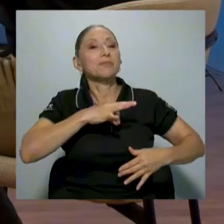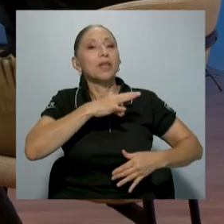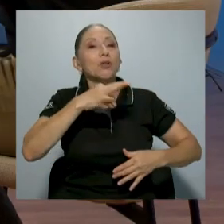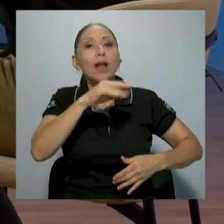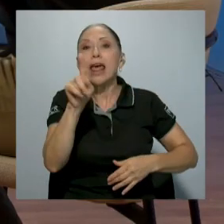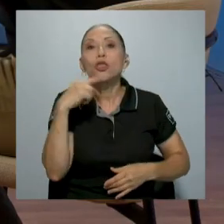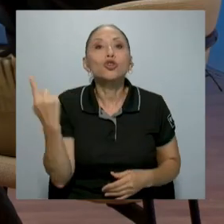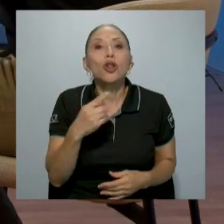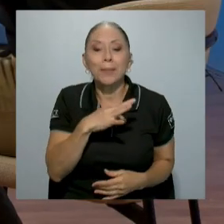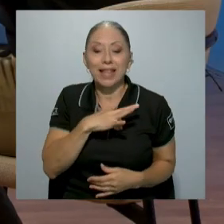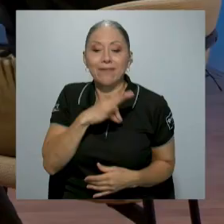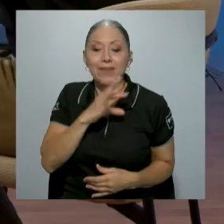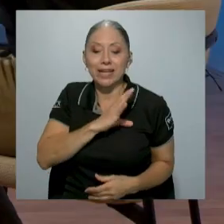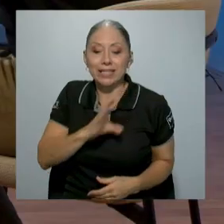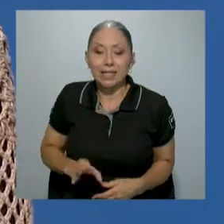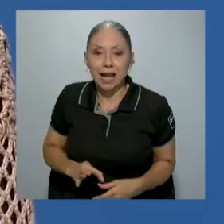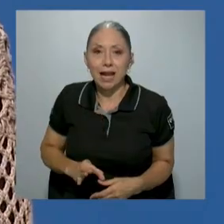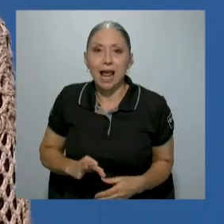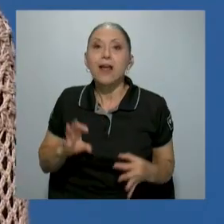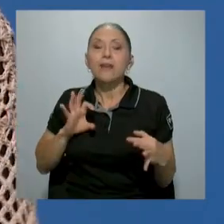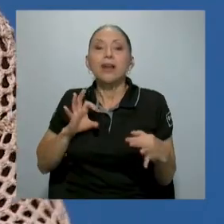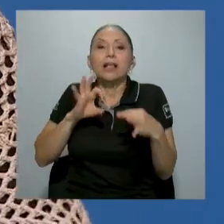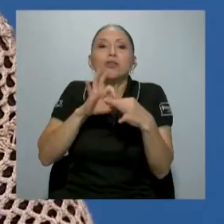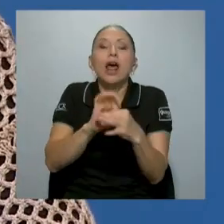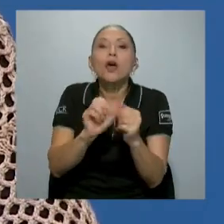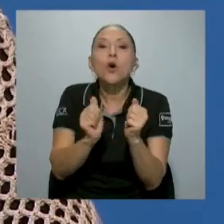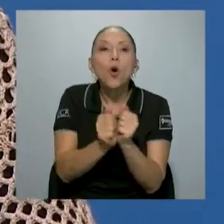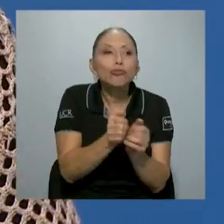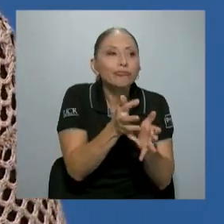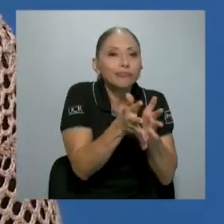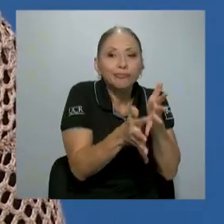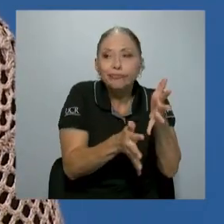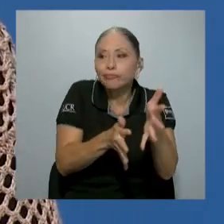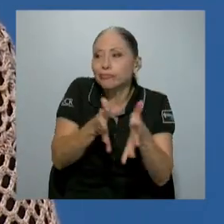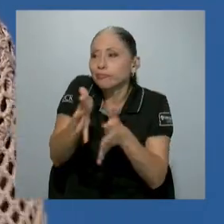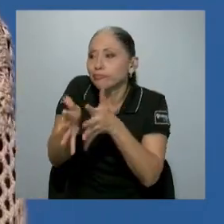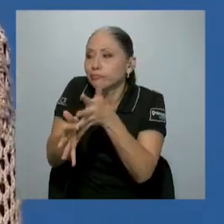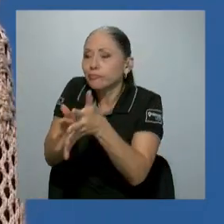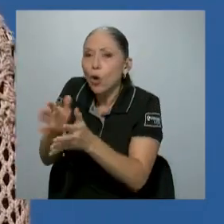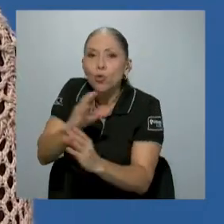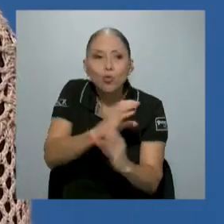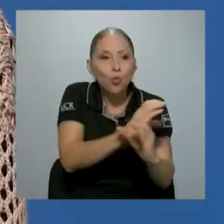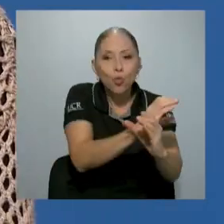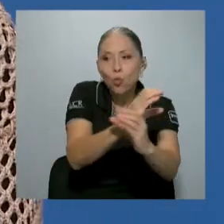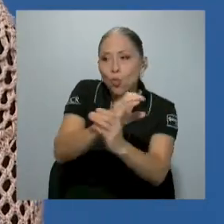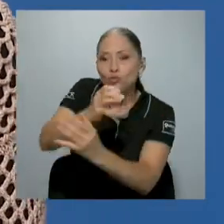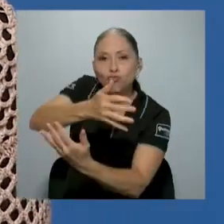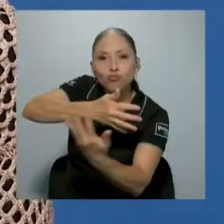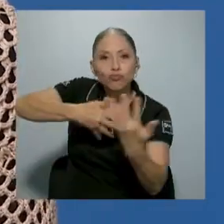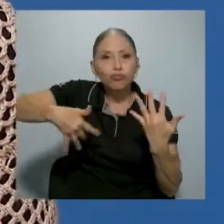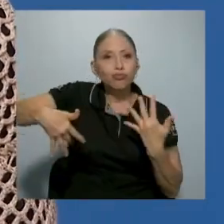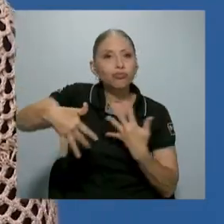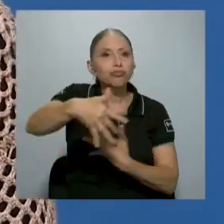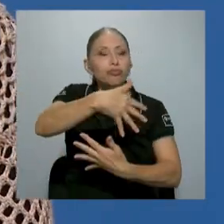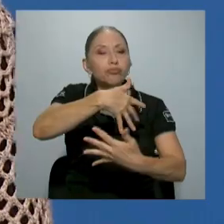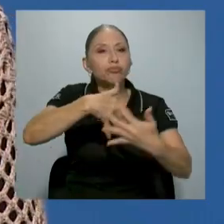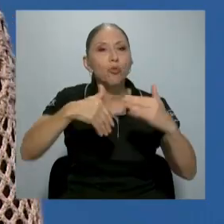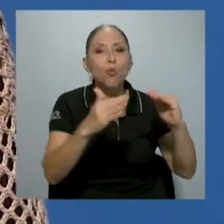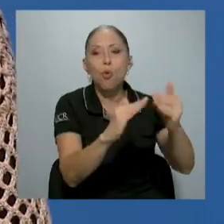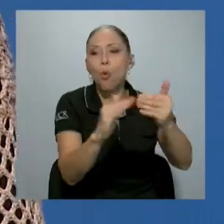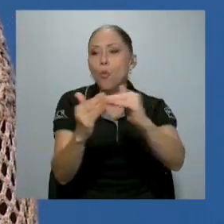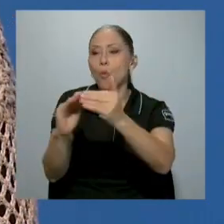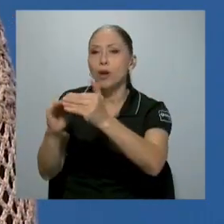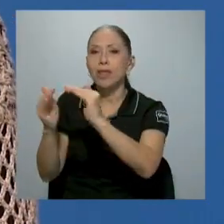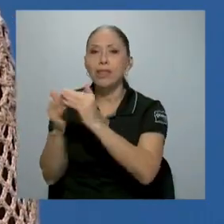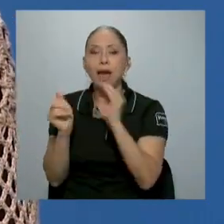con ese cuidado mutuo, con ese compromiso en la comunidad y con su familia y